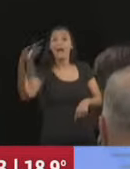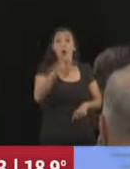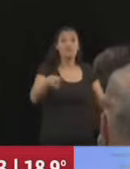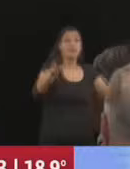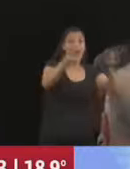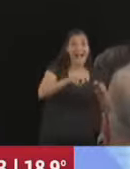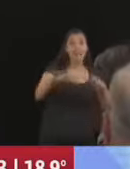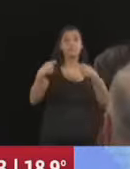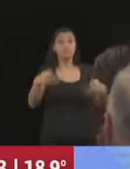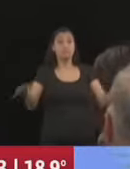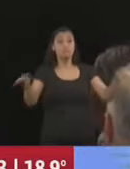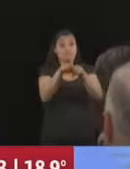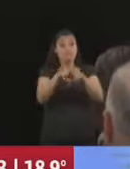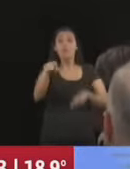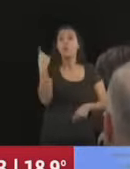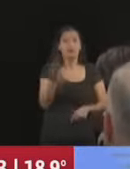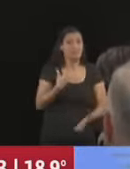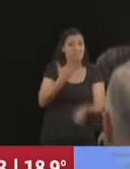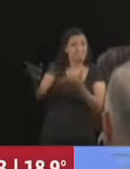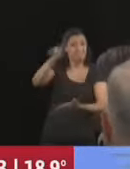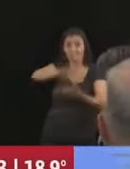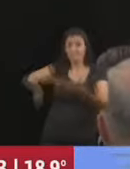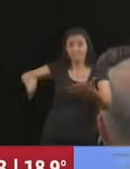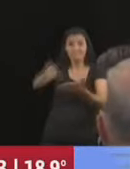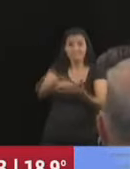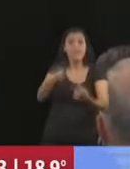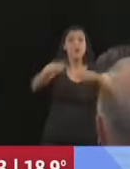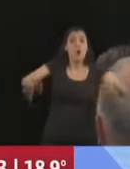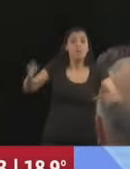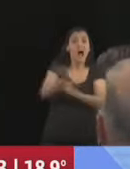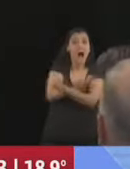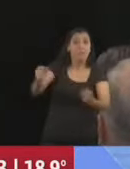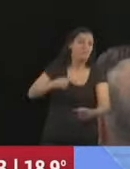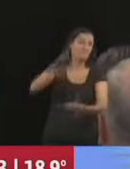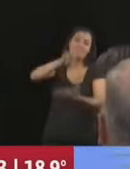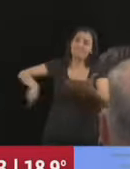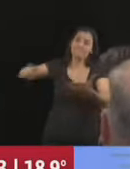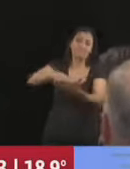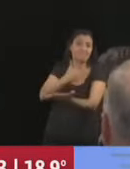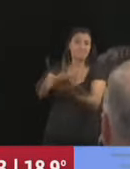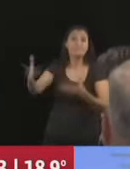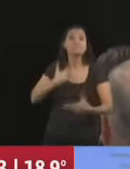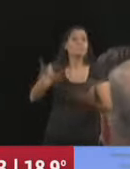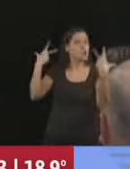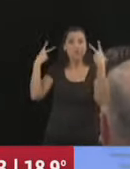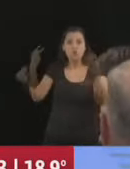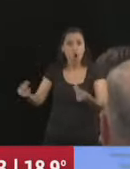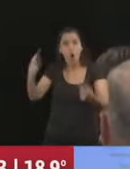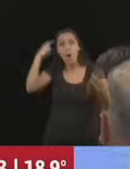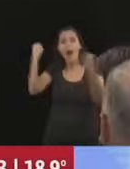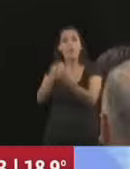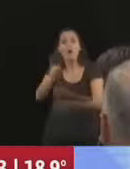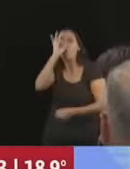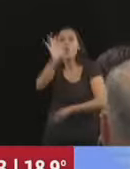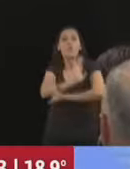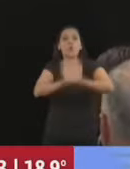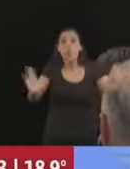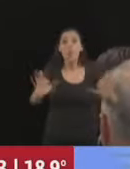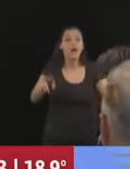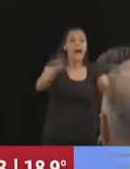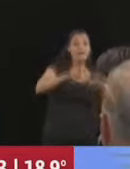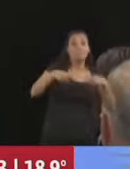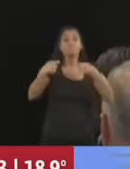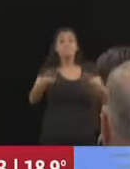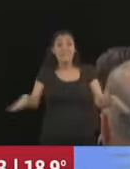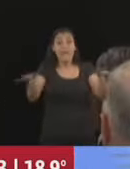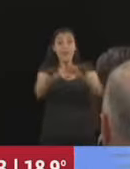importante, porque estar aquí en Agroactiva uno puede ver todo el potencial que tiene el campo y el potencial que tiene la industria,